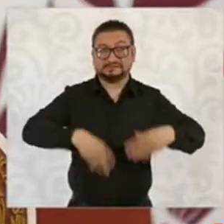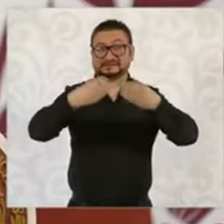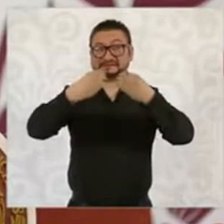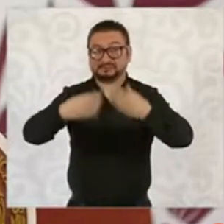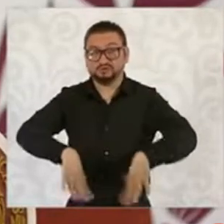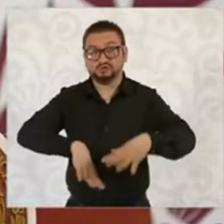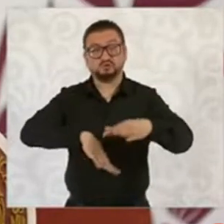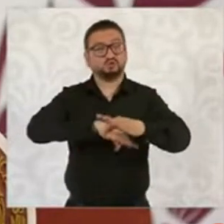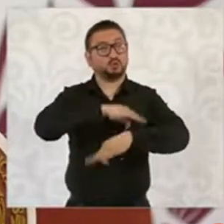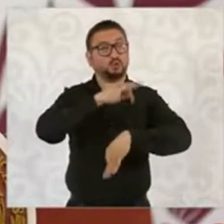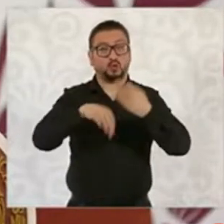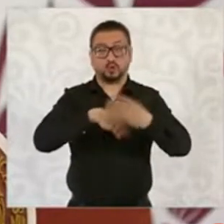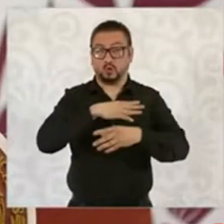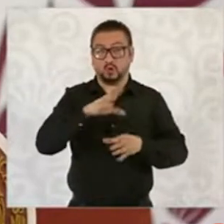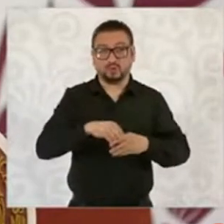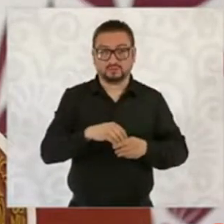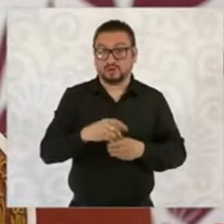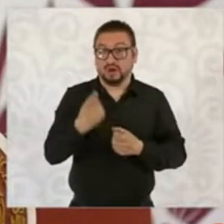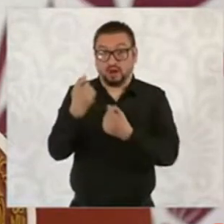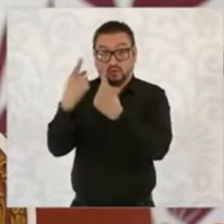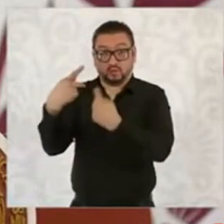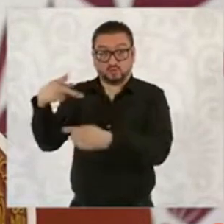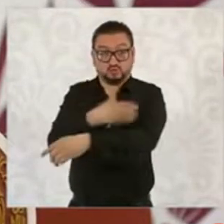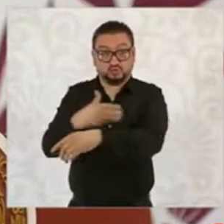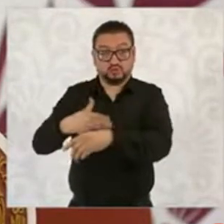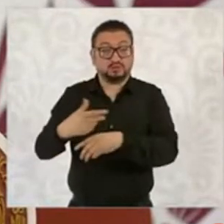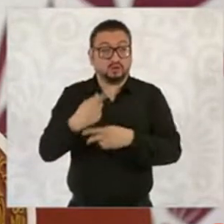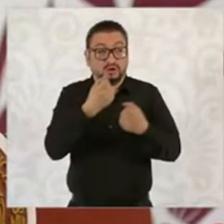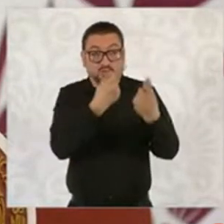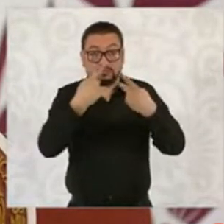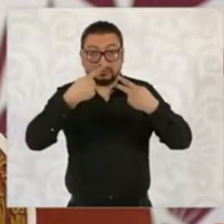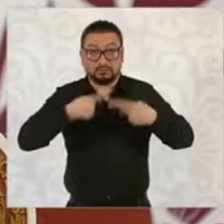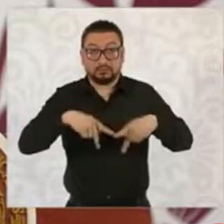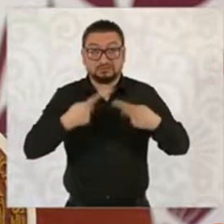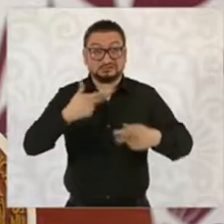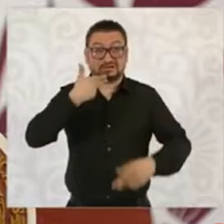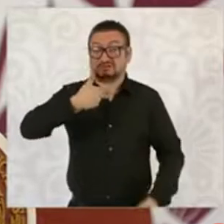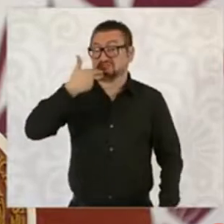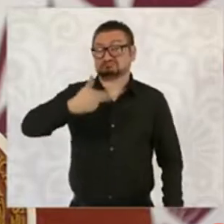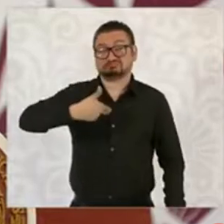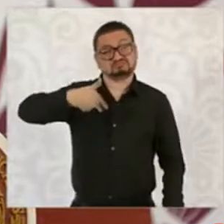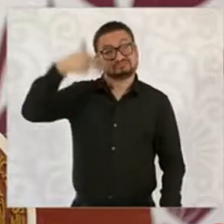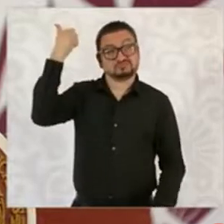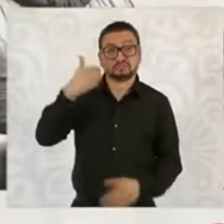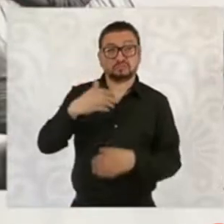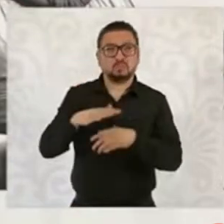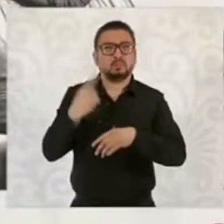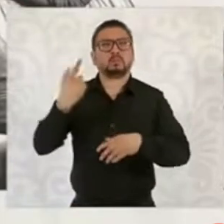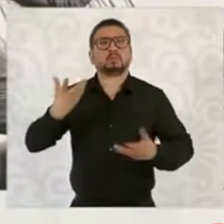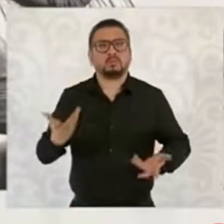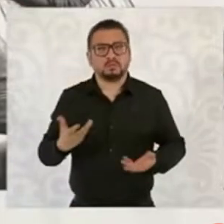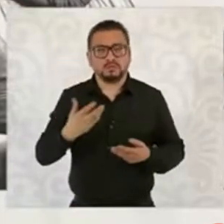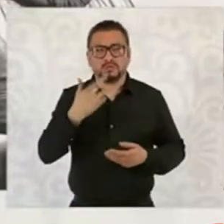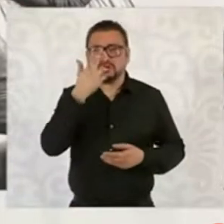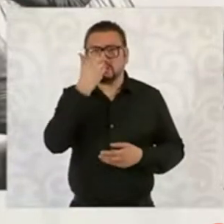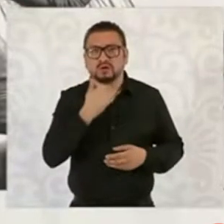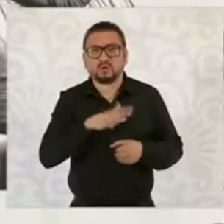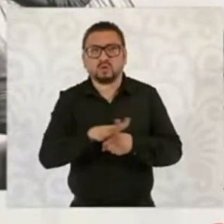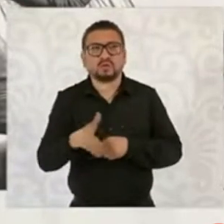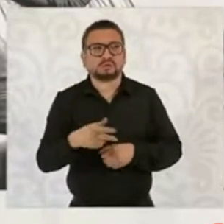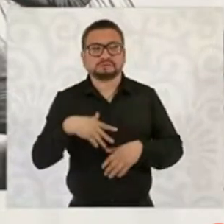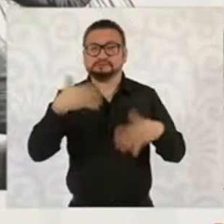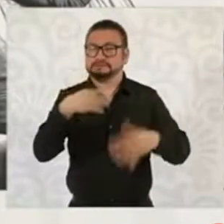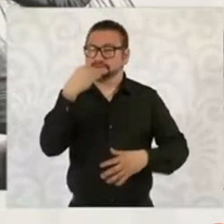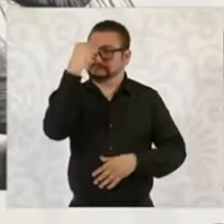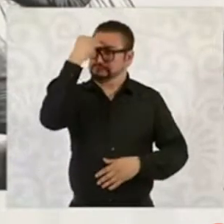todo. Como bien decía uno de sus compañeros, hubo gente que se suicidó en aquella época por lo terrible